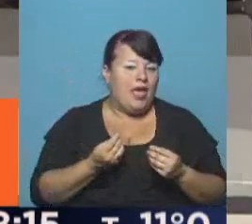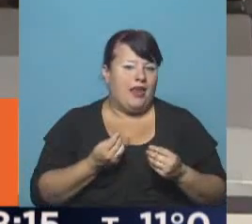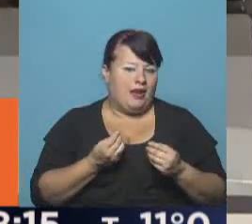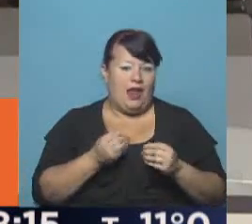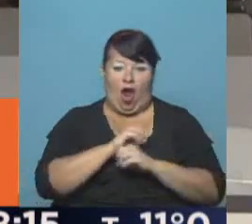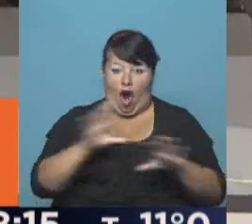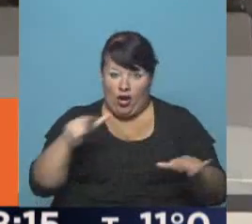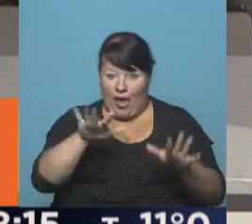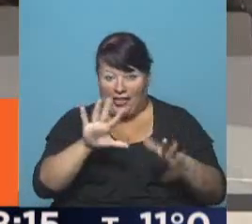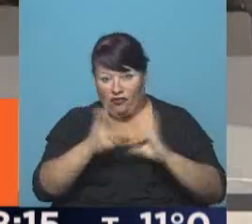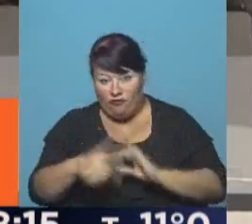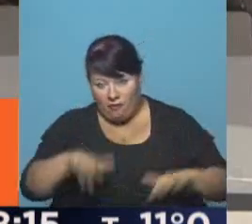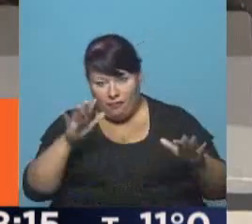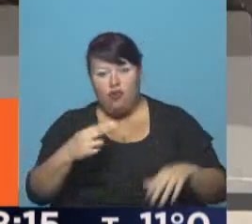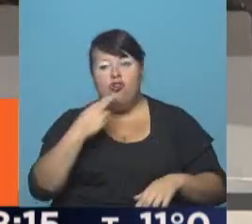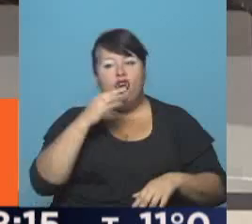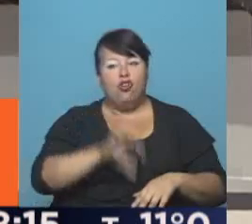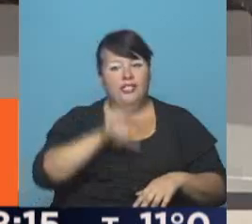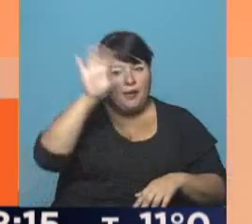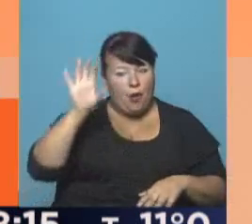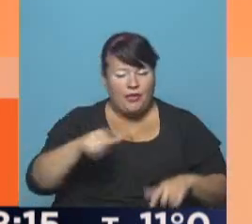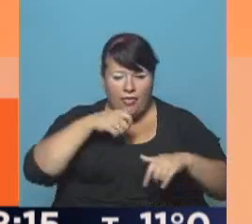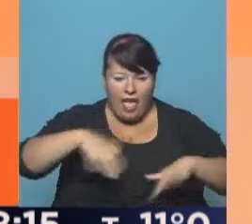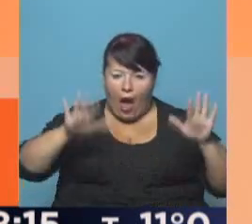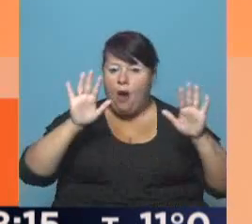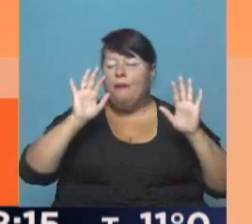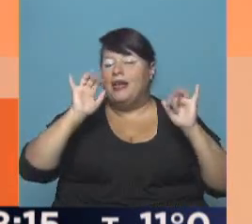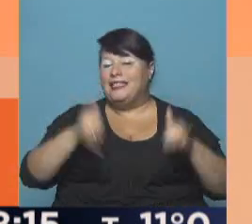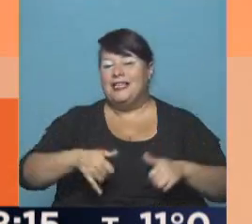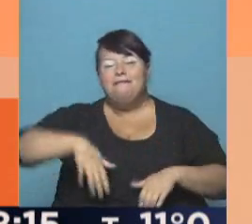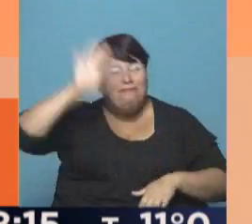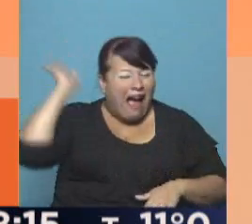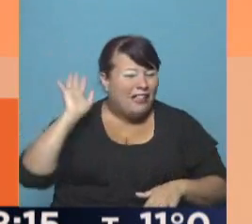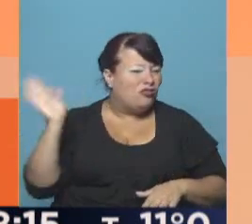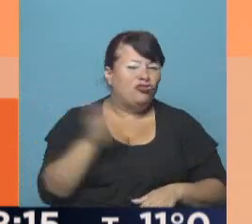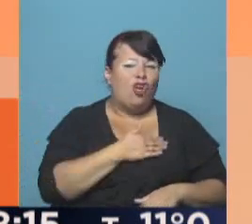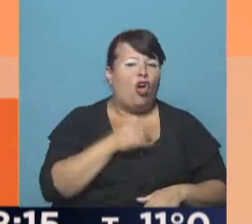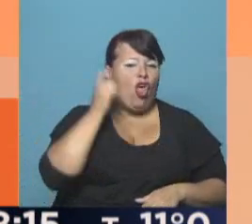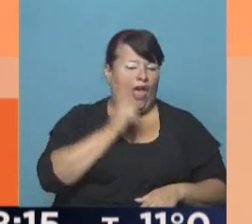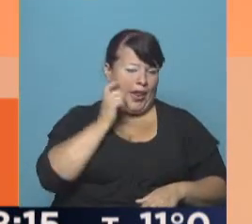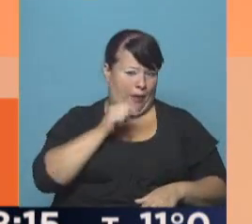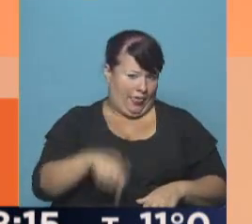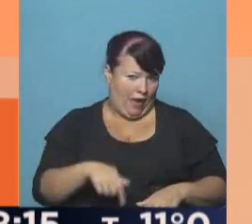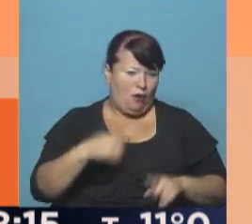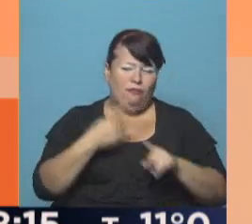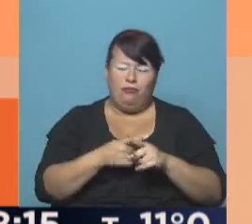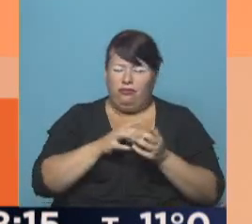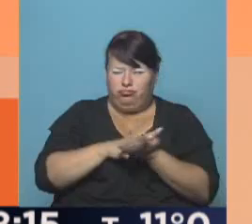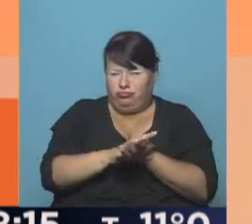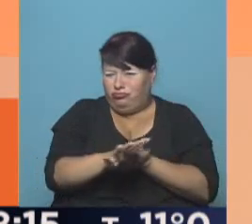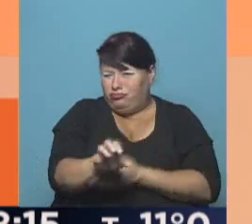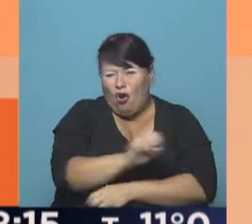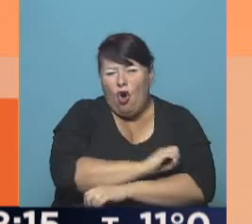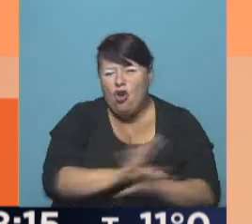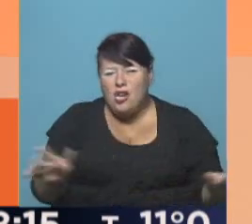catástrofes de este tipo son las provincias afectadas pero sin duda la más afectada de todas es comodoro rivadavia por el desastre que ha hecho